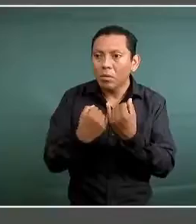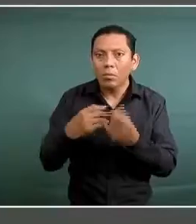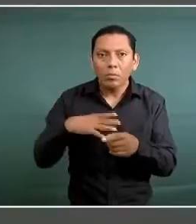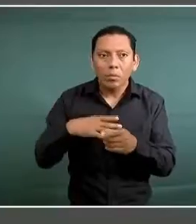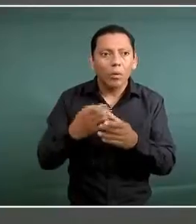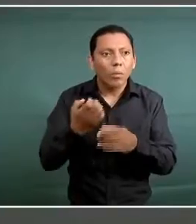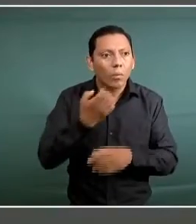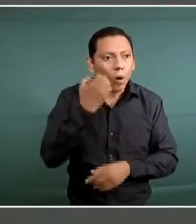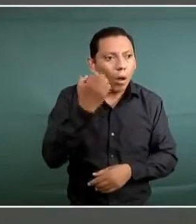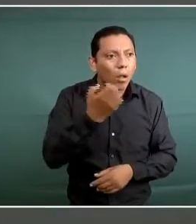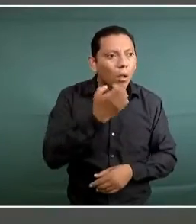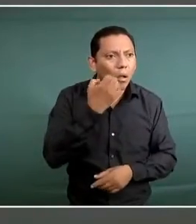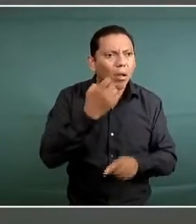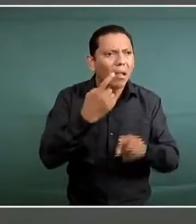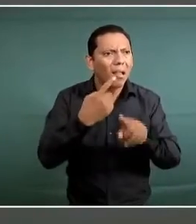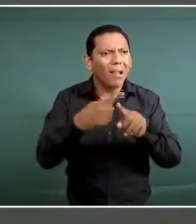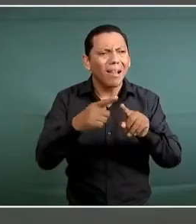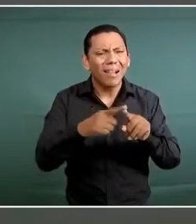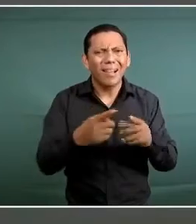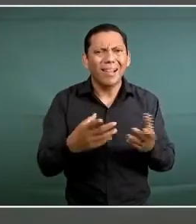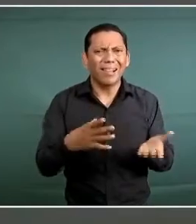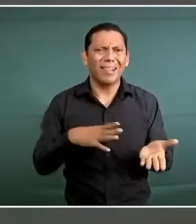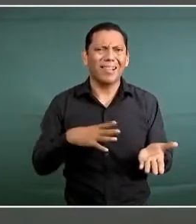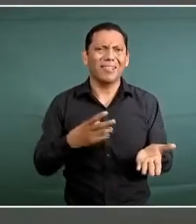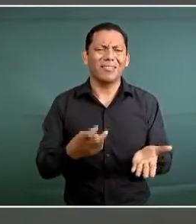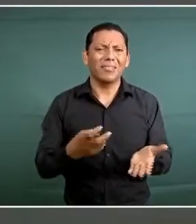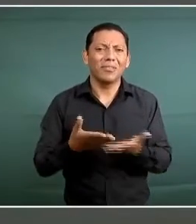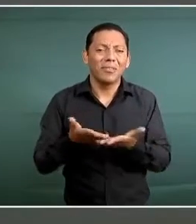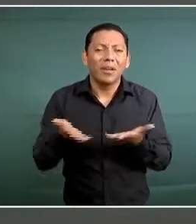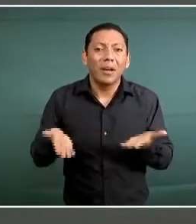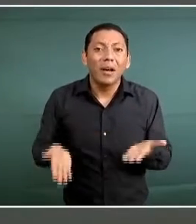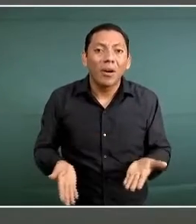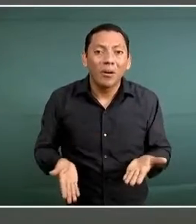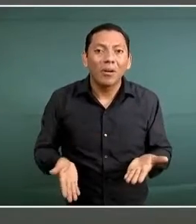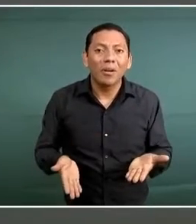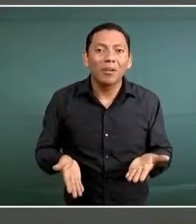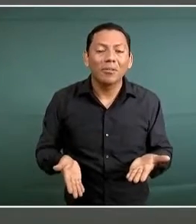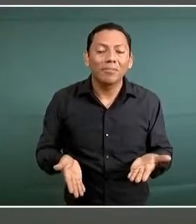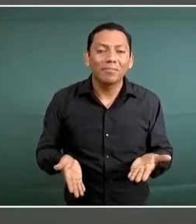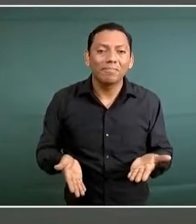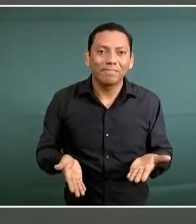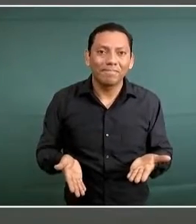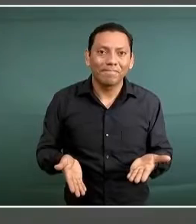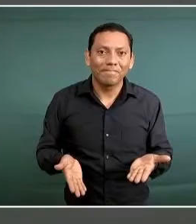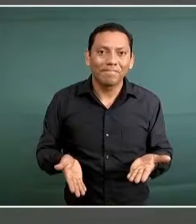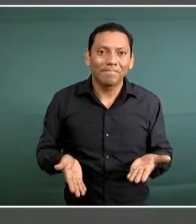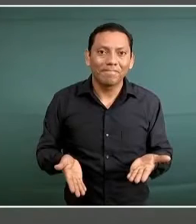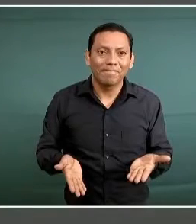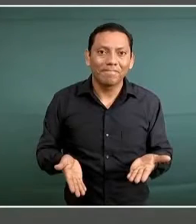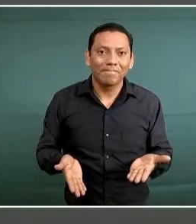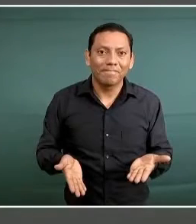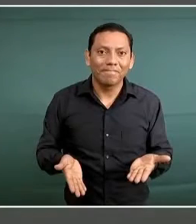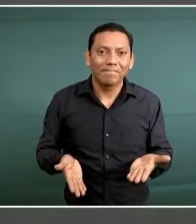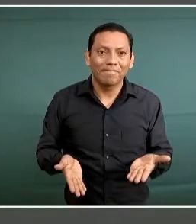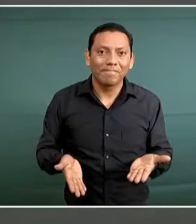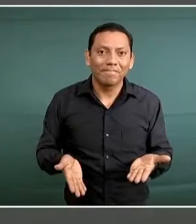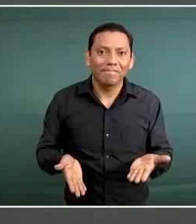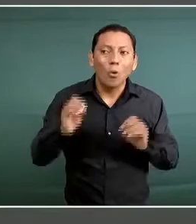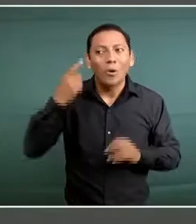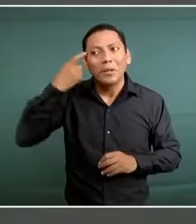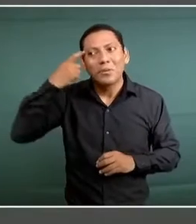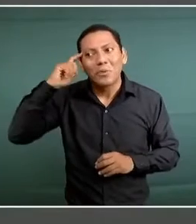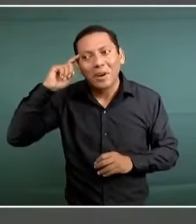entonces ahora o están desconcertados o